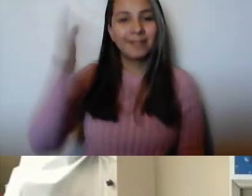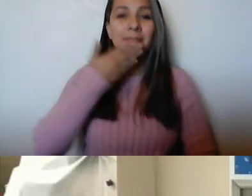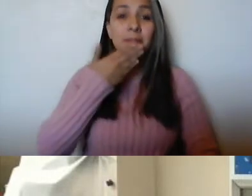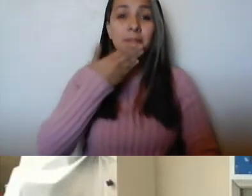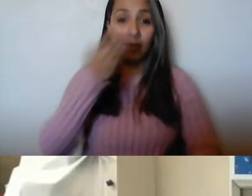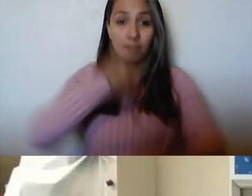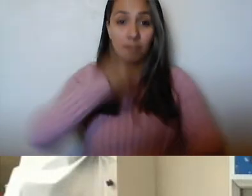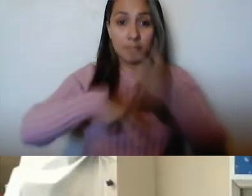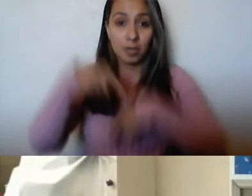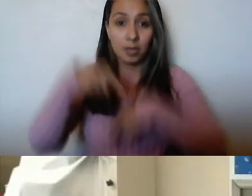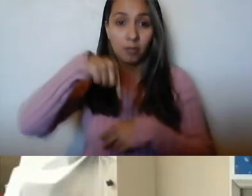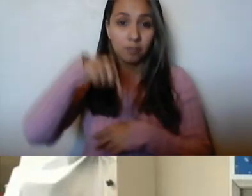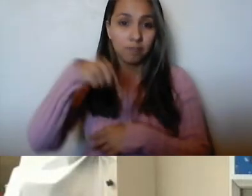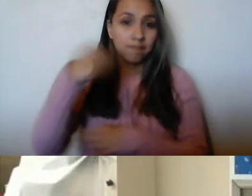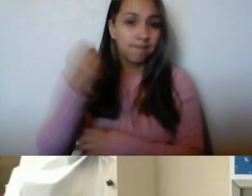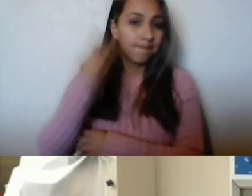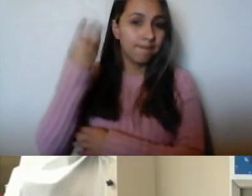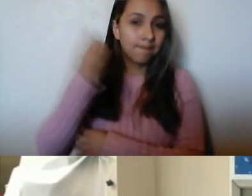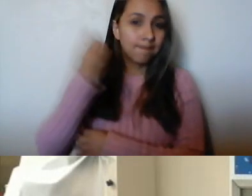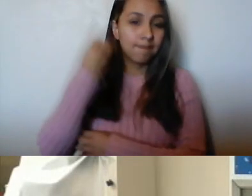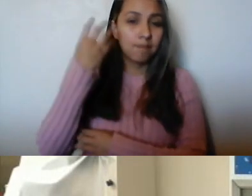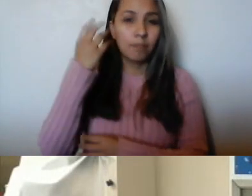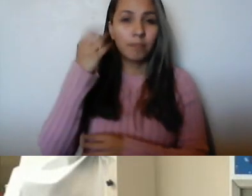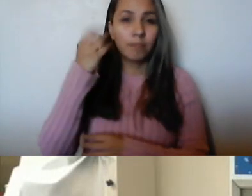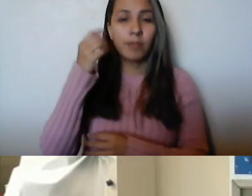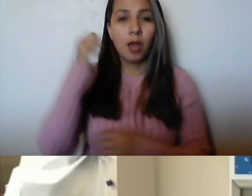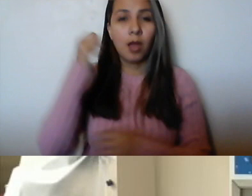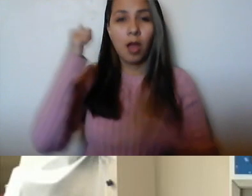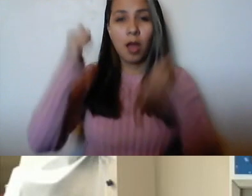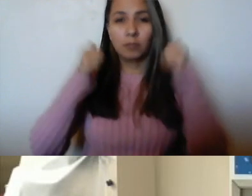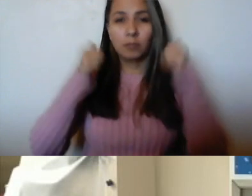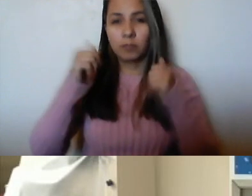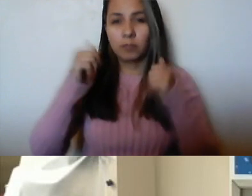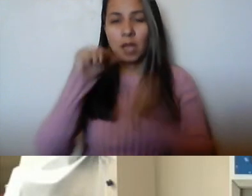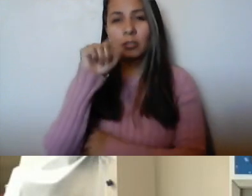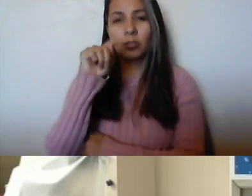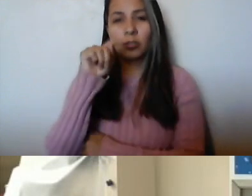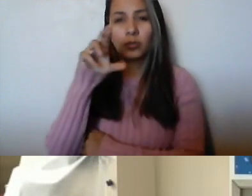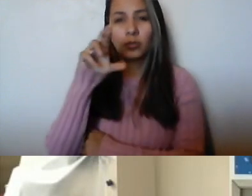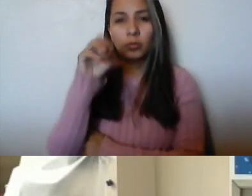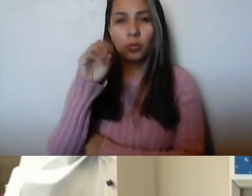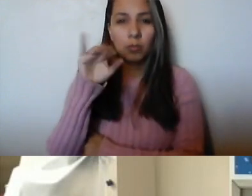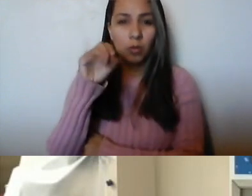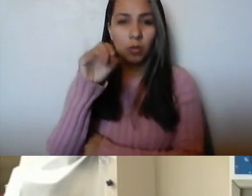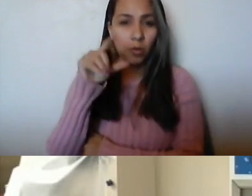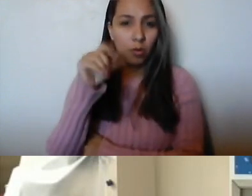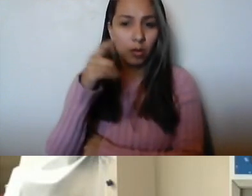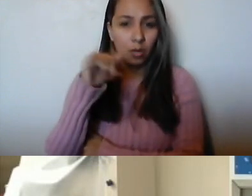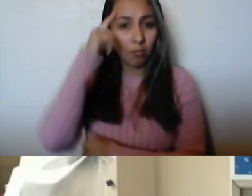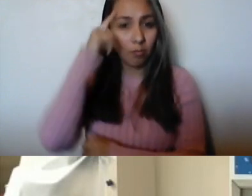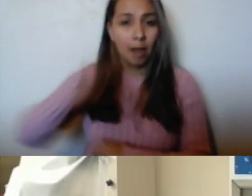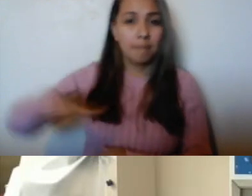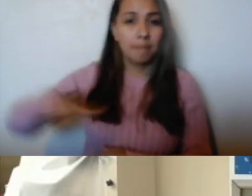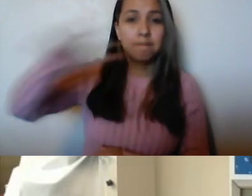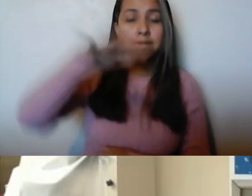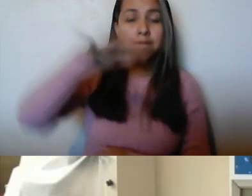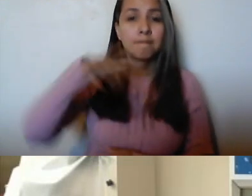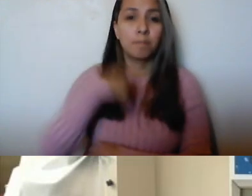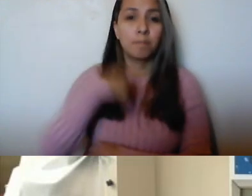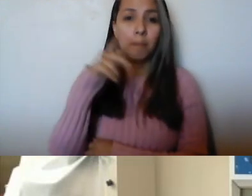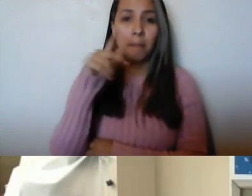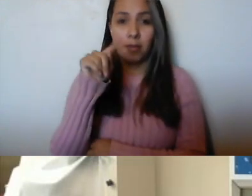Hola, bienvenidos a una edición más de Charlas de Astrobiología para Todos. Soy Patricia Núñez, presidenta de la Sociedad Mexicana de